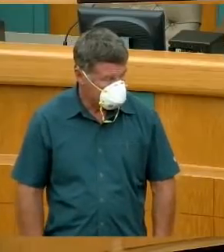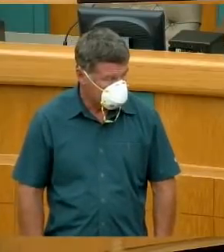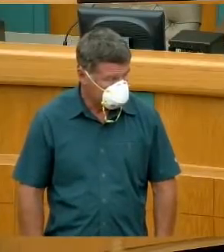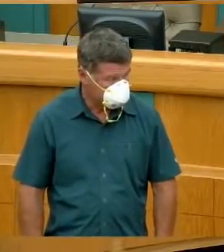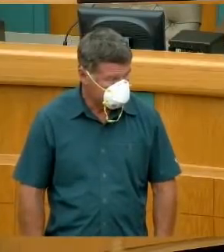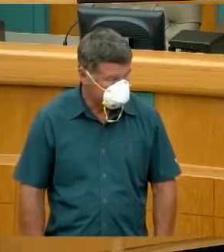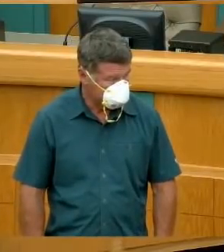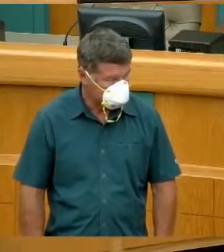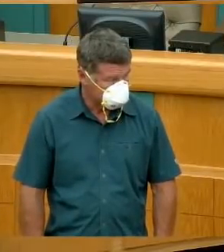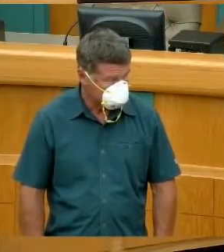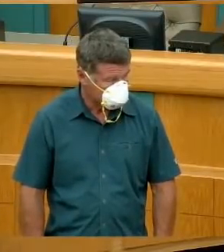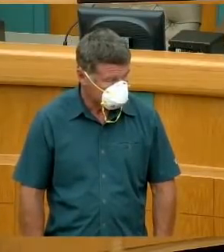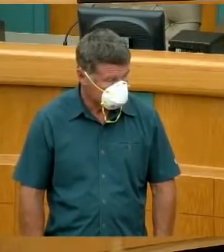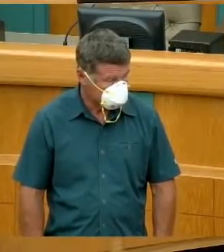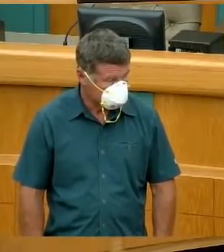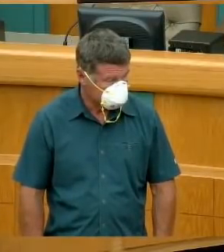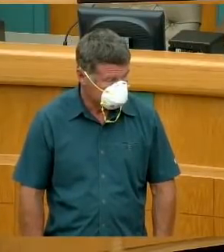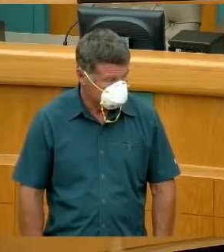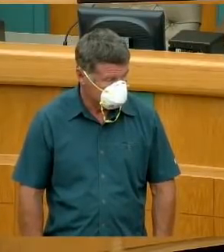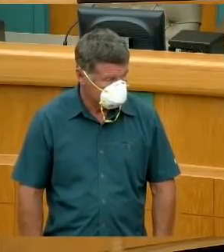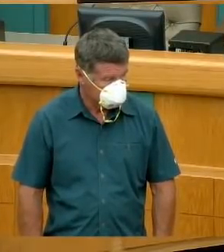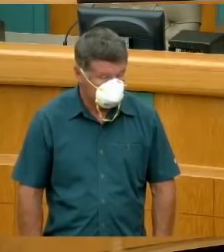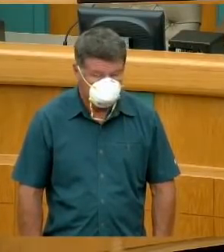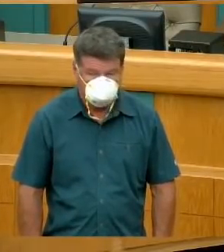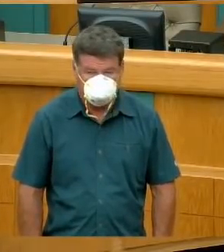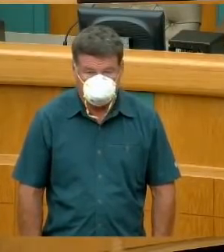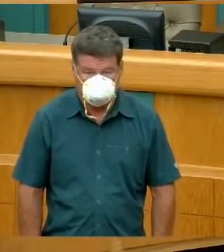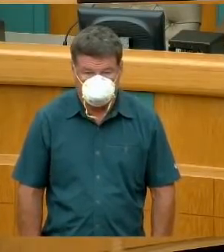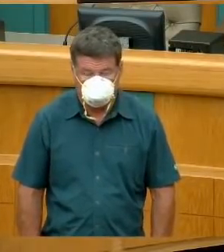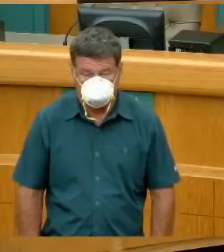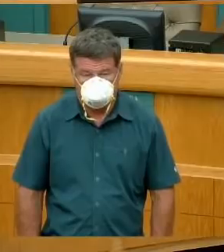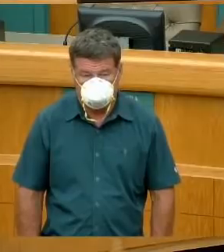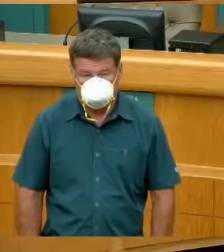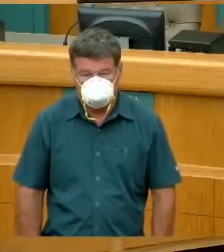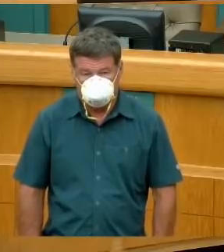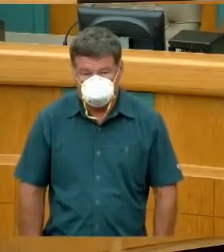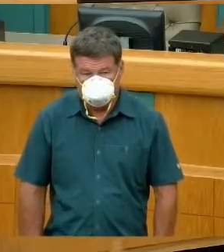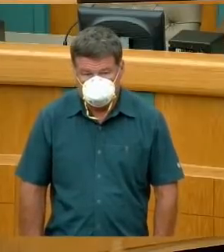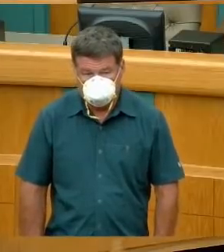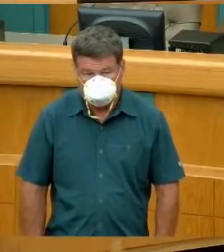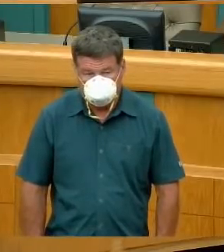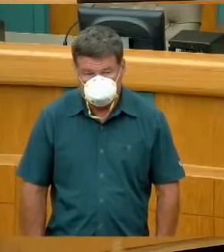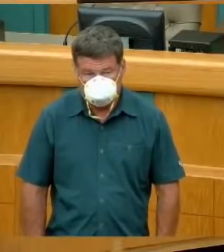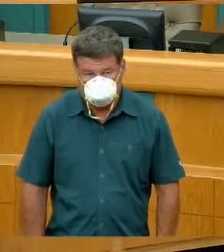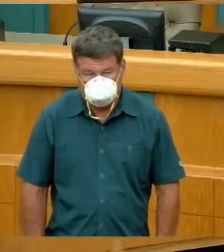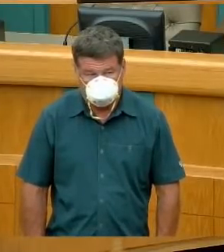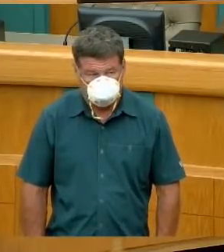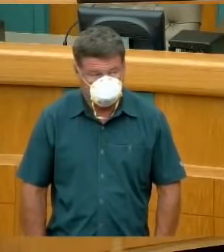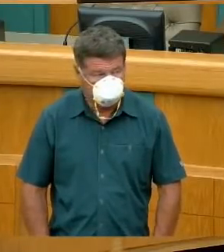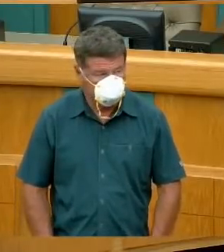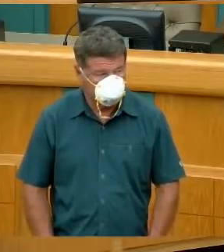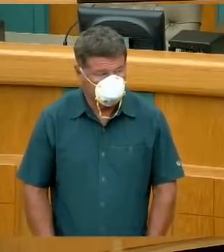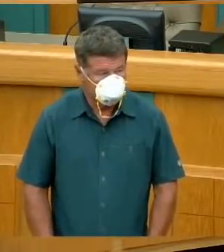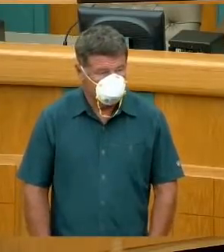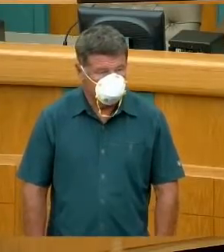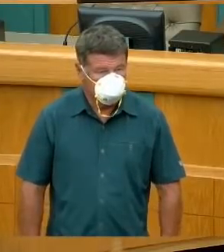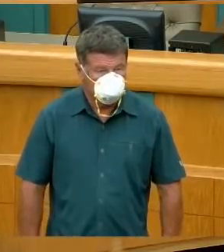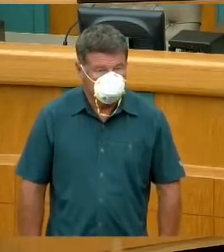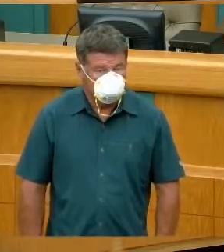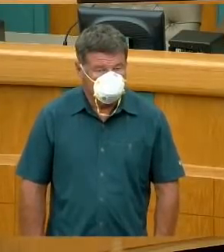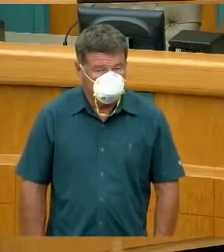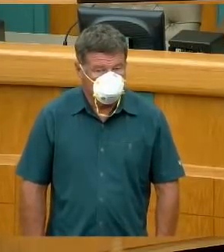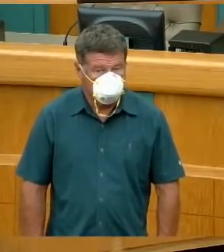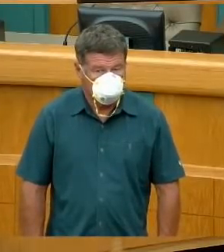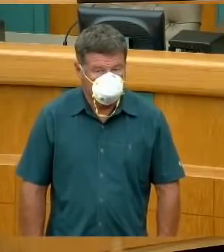o reuniones, hacer lo que quiera hacer. Estas 2 opciones son extremas, pero piense en las consecuencias y si valen la pena.